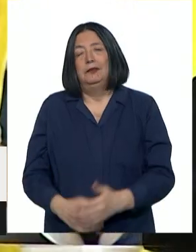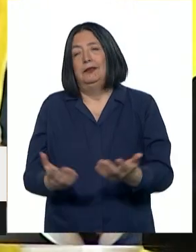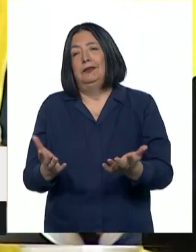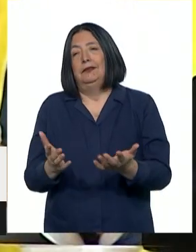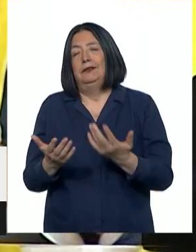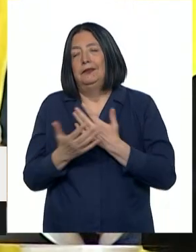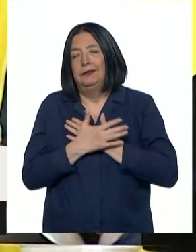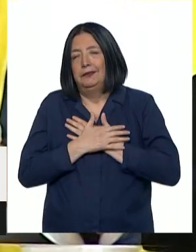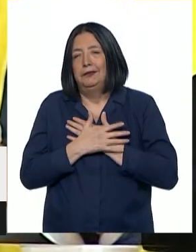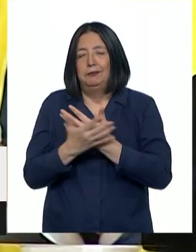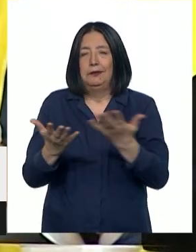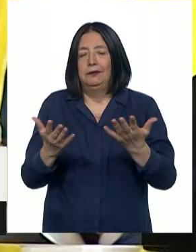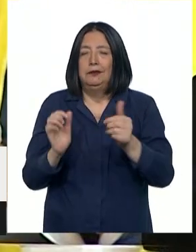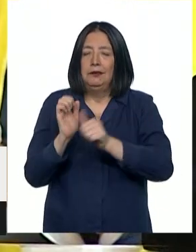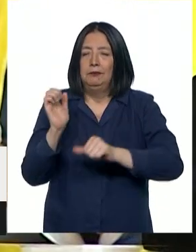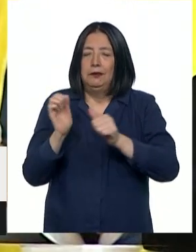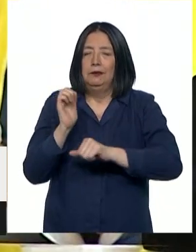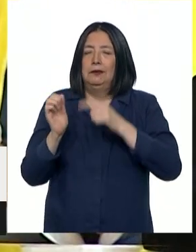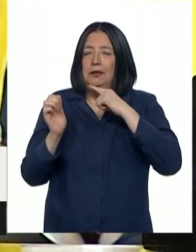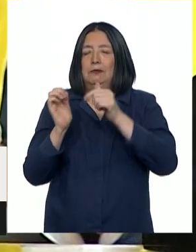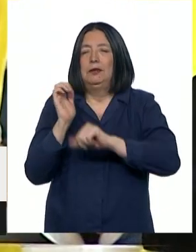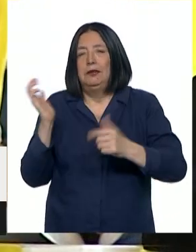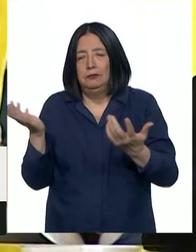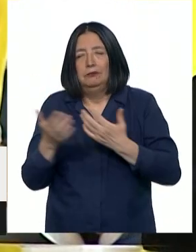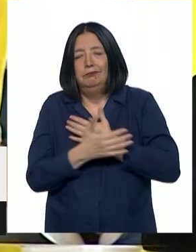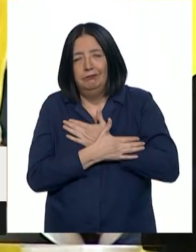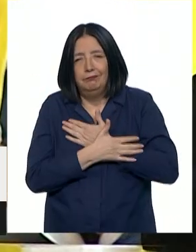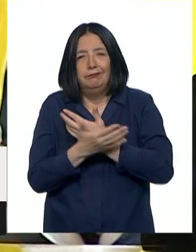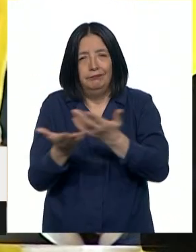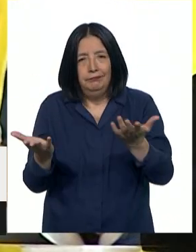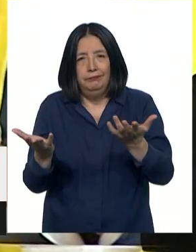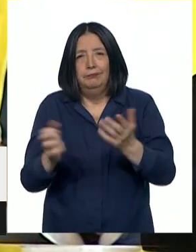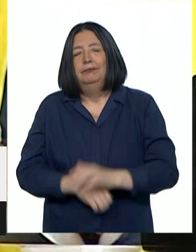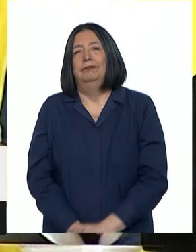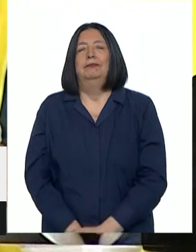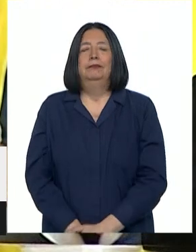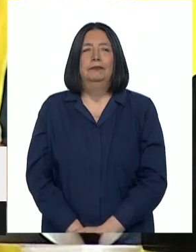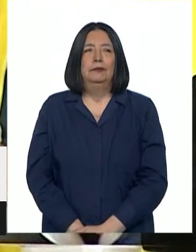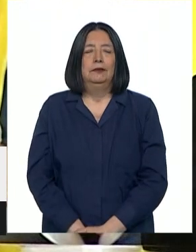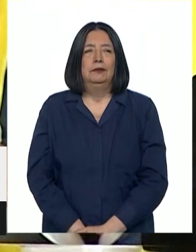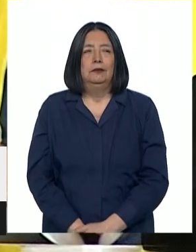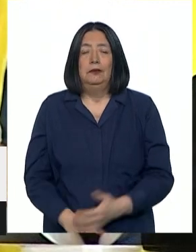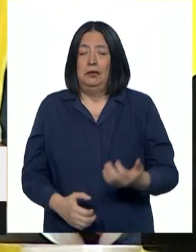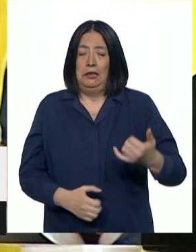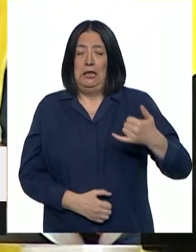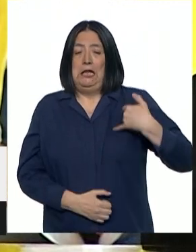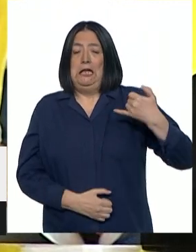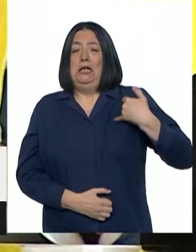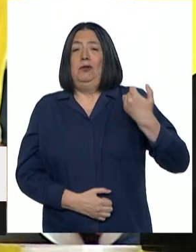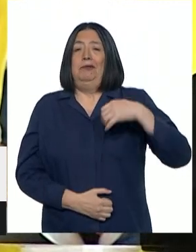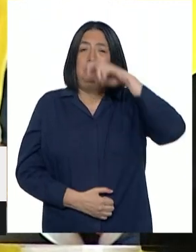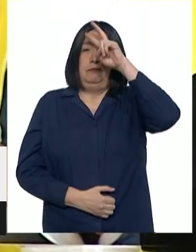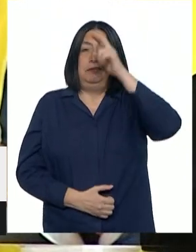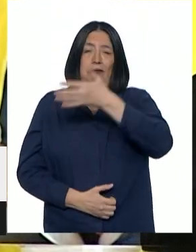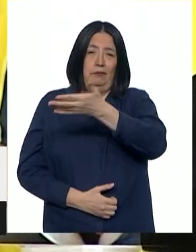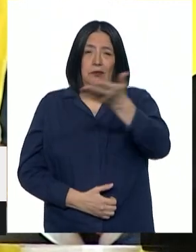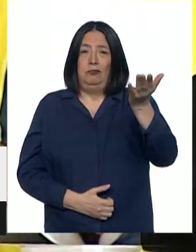Queridas hermanas, queridos hermanos, a la juventud peruana,